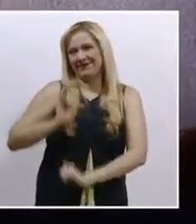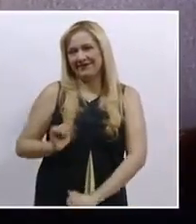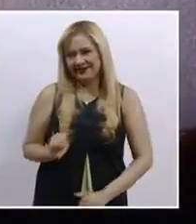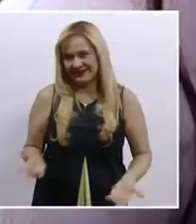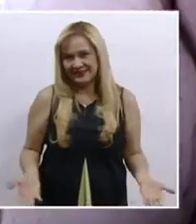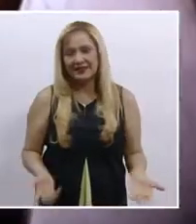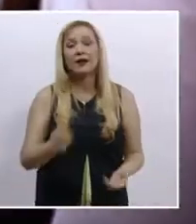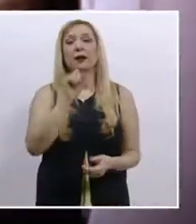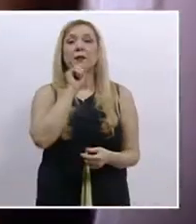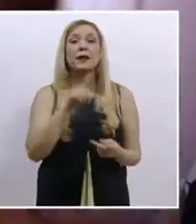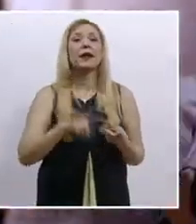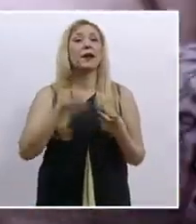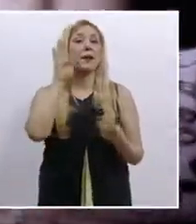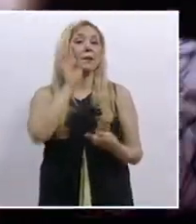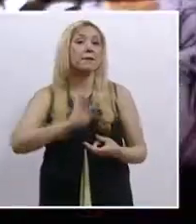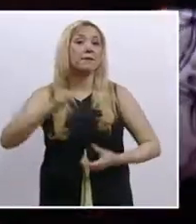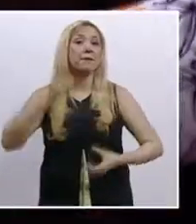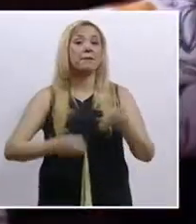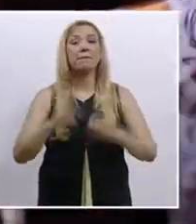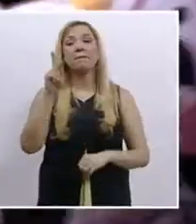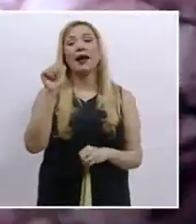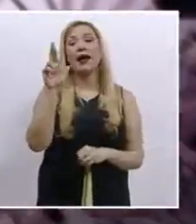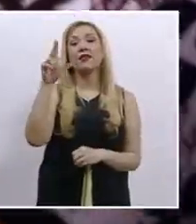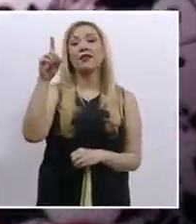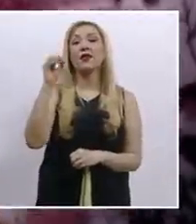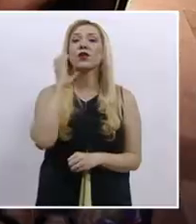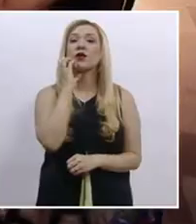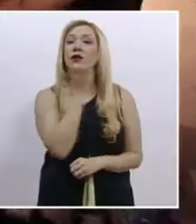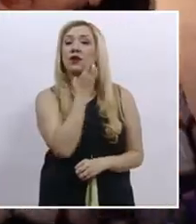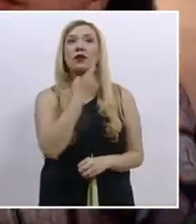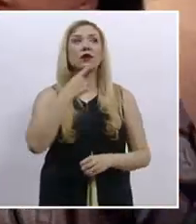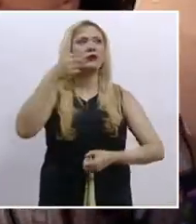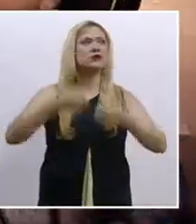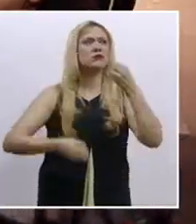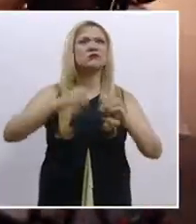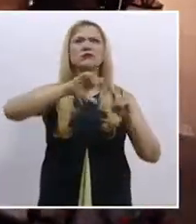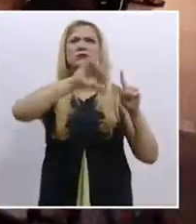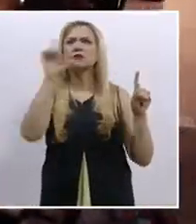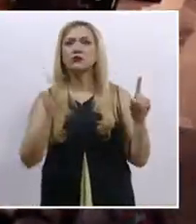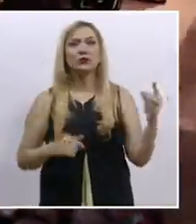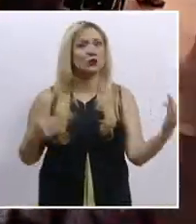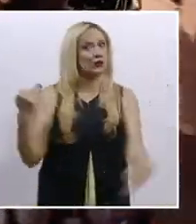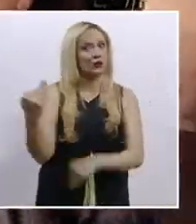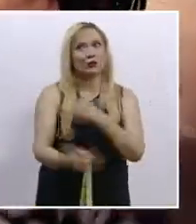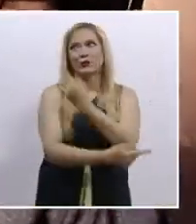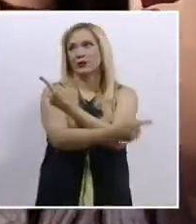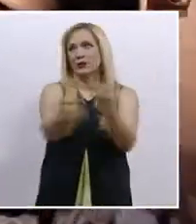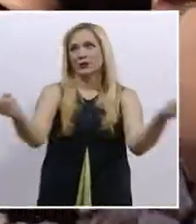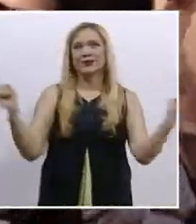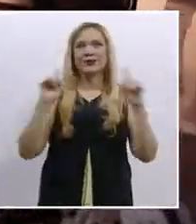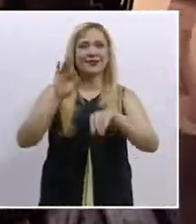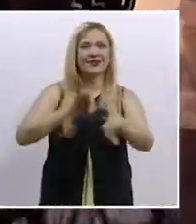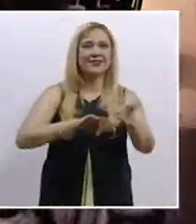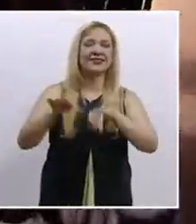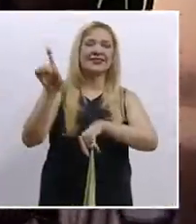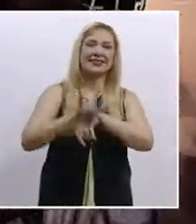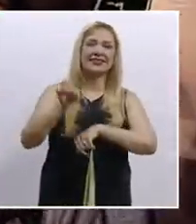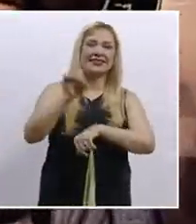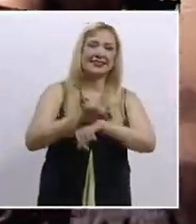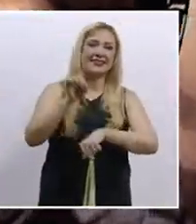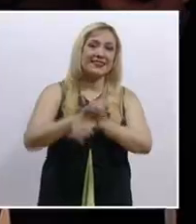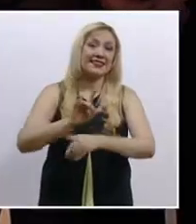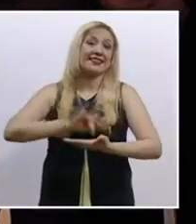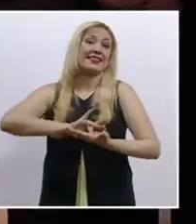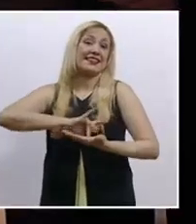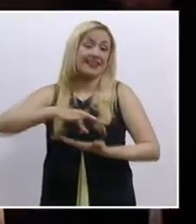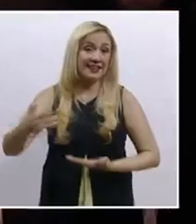ministro Jorge Mario Pardo Rebolledo aseguró que la fortaleza del Poder Judicial la generan todos y cada uno con su trabajo cotidiano. Aseguró que se